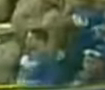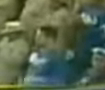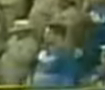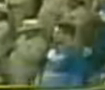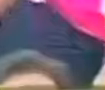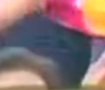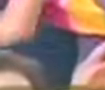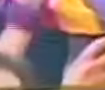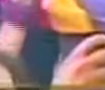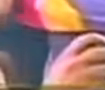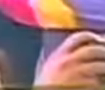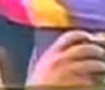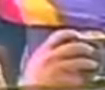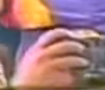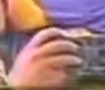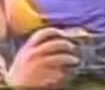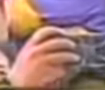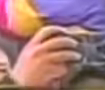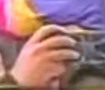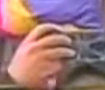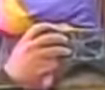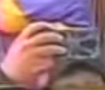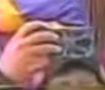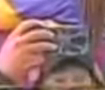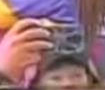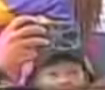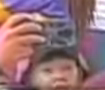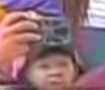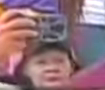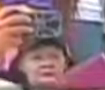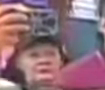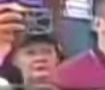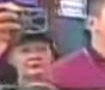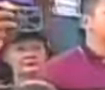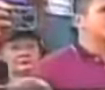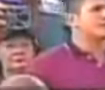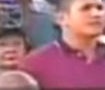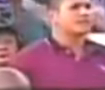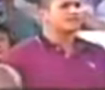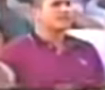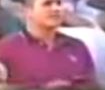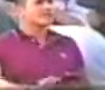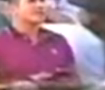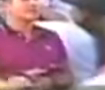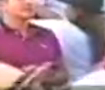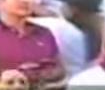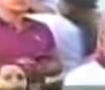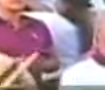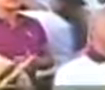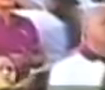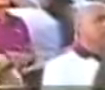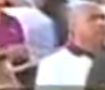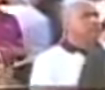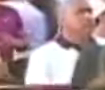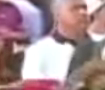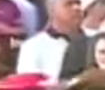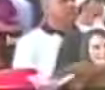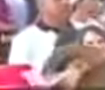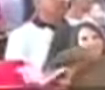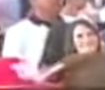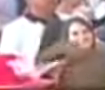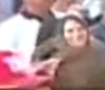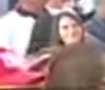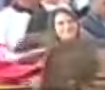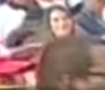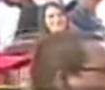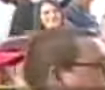emoción, el presidente de la República, Nicolás Maduro, es recibido en la Concha Acústica por todo el pueblo venezolano,